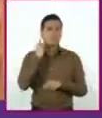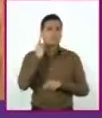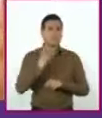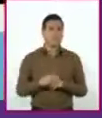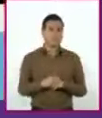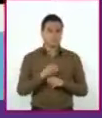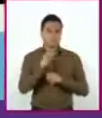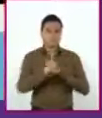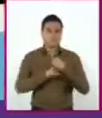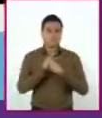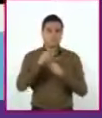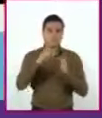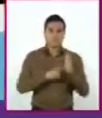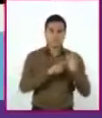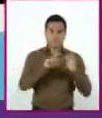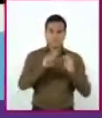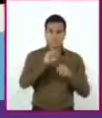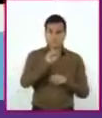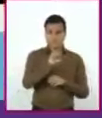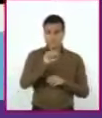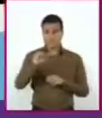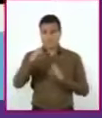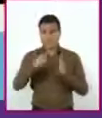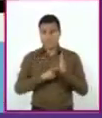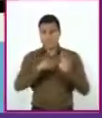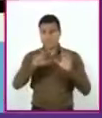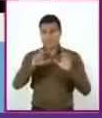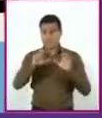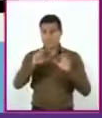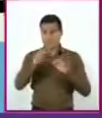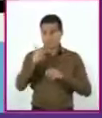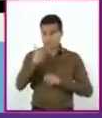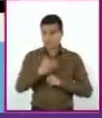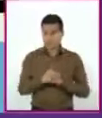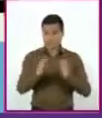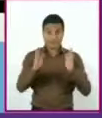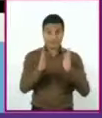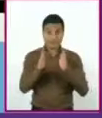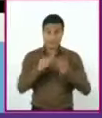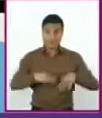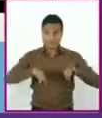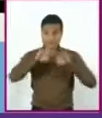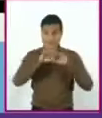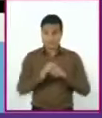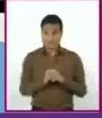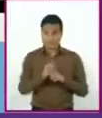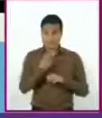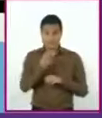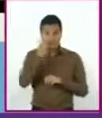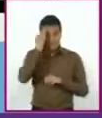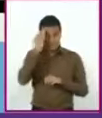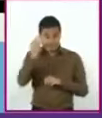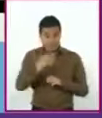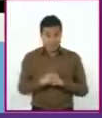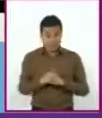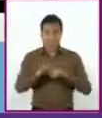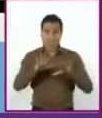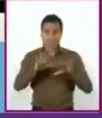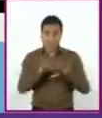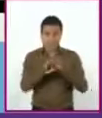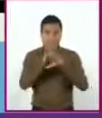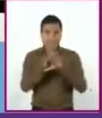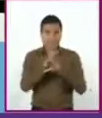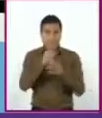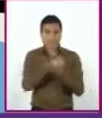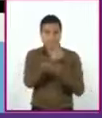de 1760 a 1808, tiempo durante el cual se aplicaron cambios modernizadores